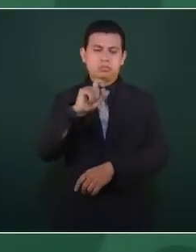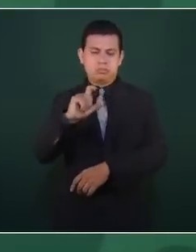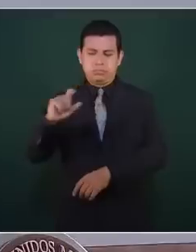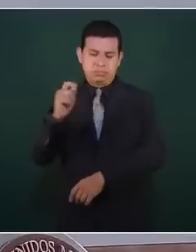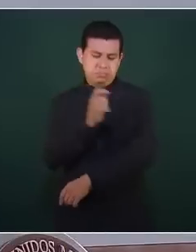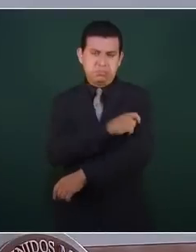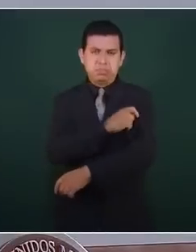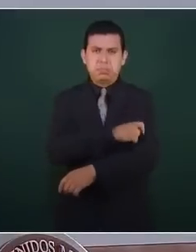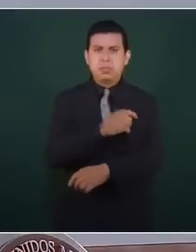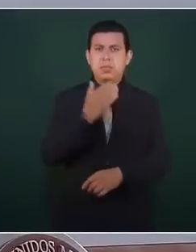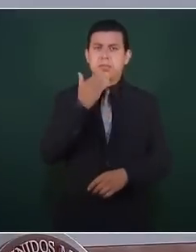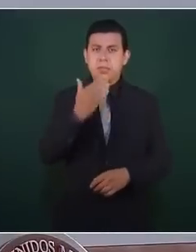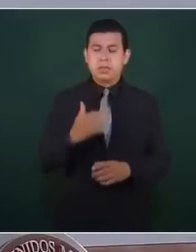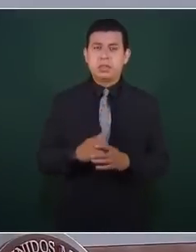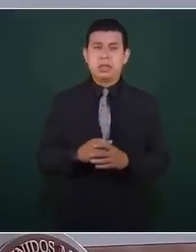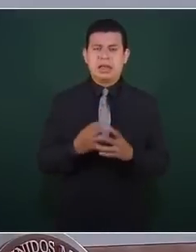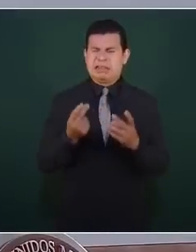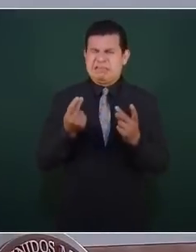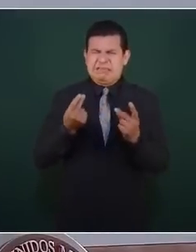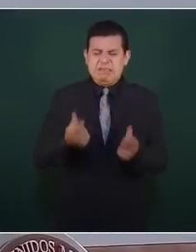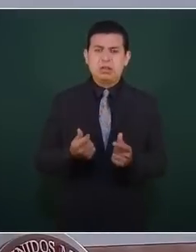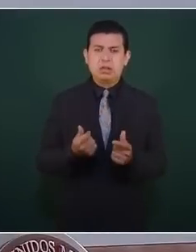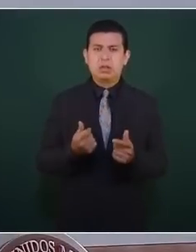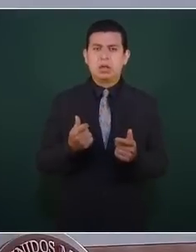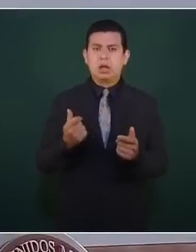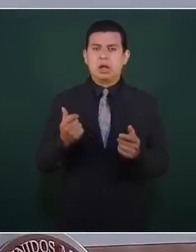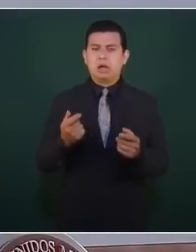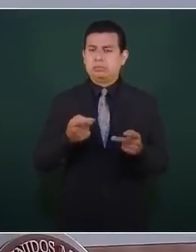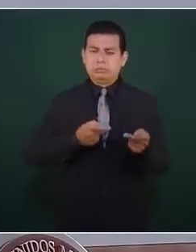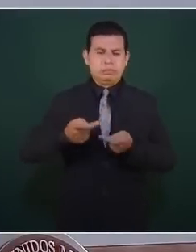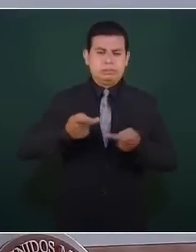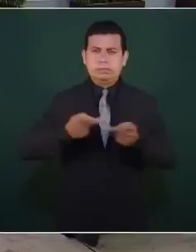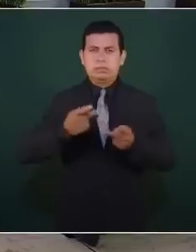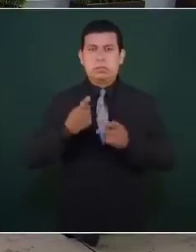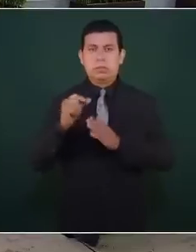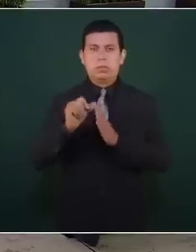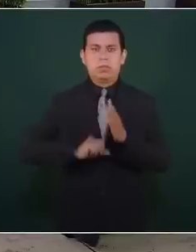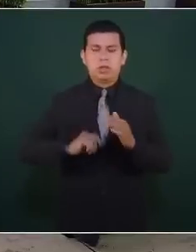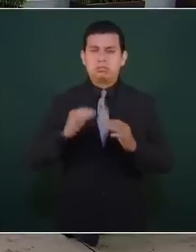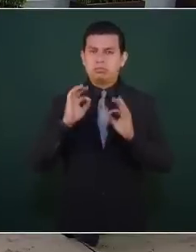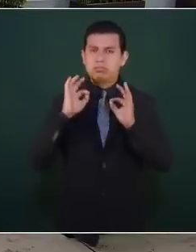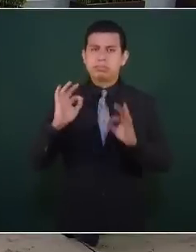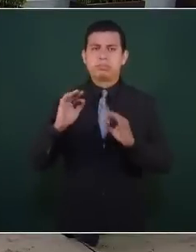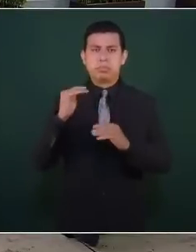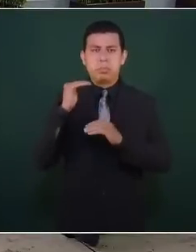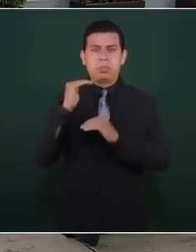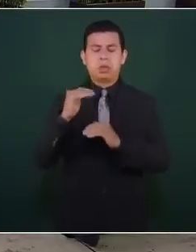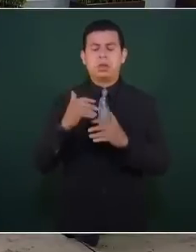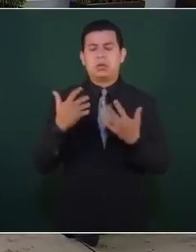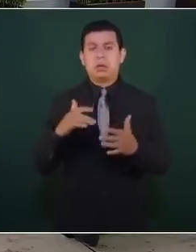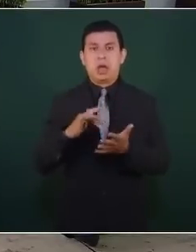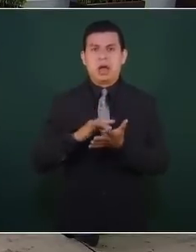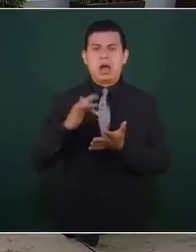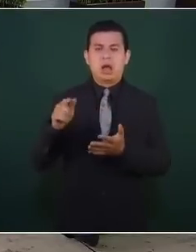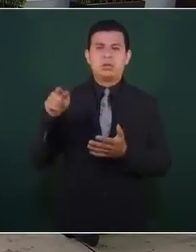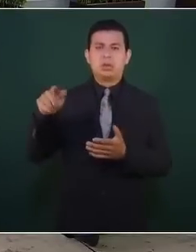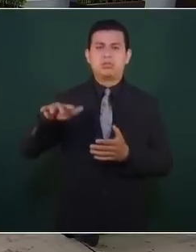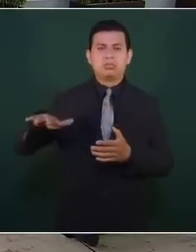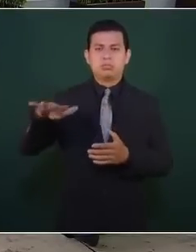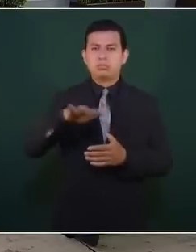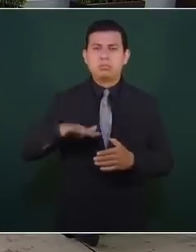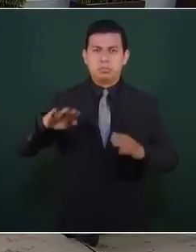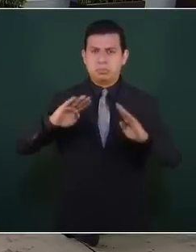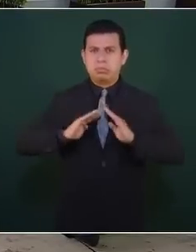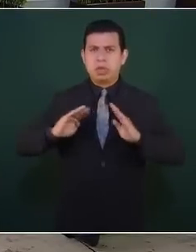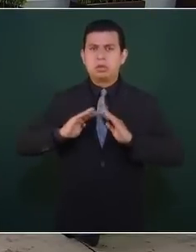en menos de un mes. Esto es gracias a un esfuerzo de las Fuerzas Armadas y se han reflejado